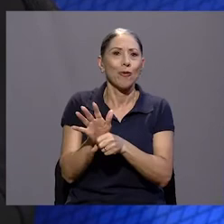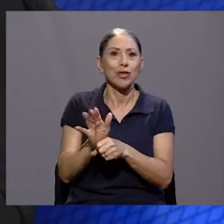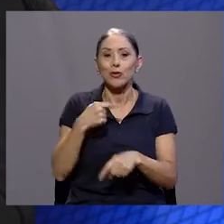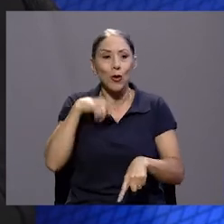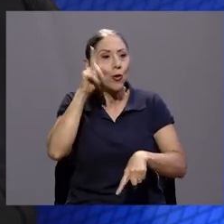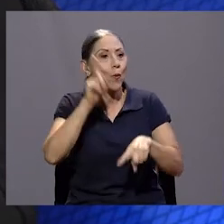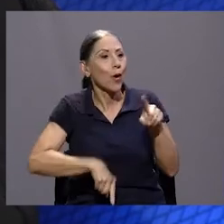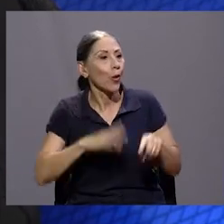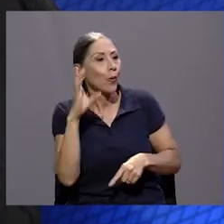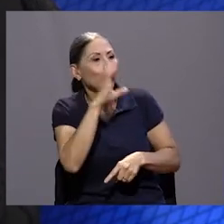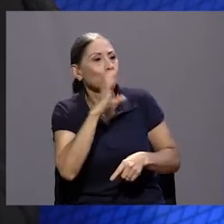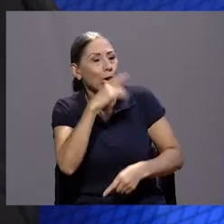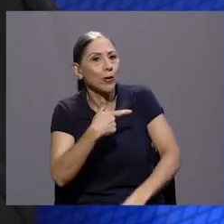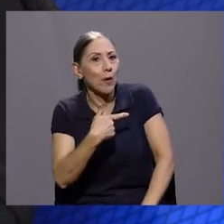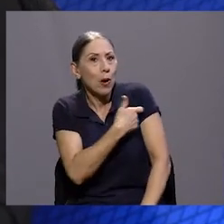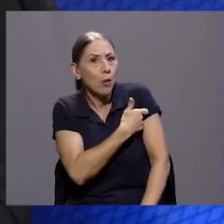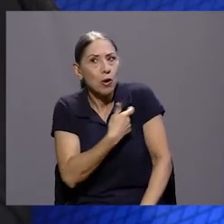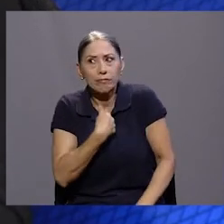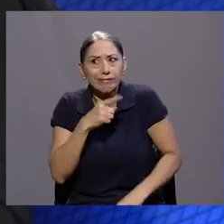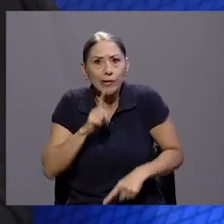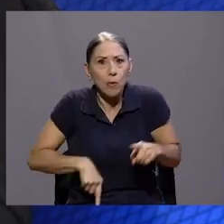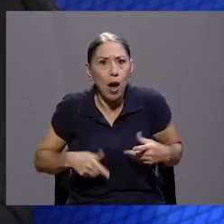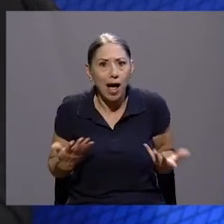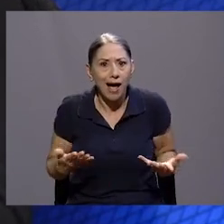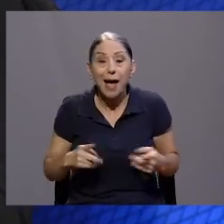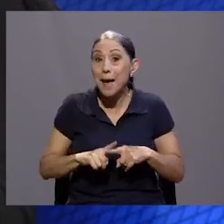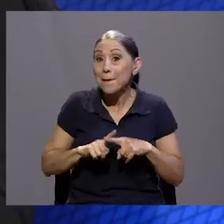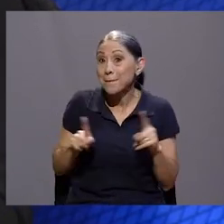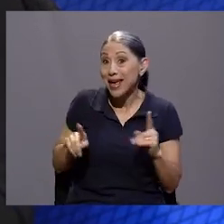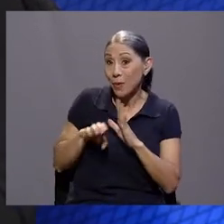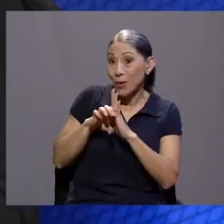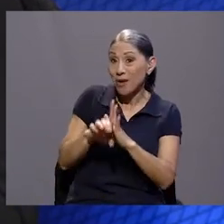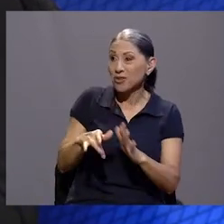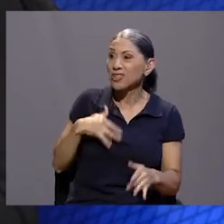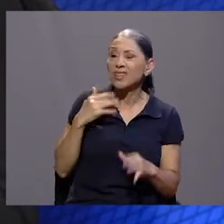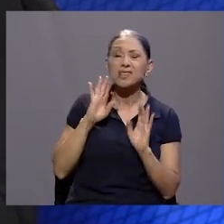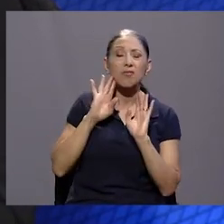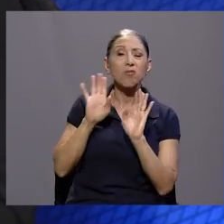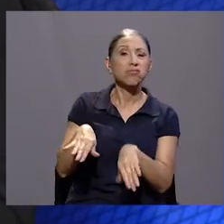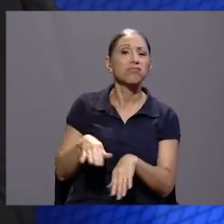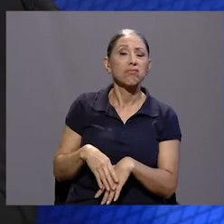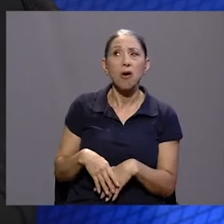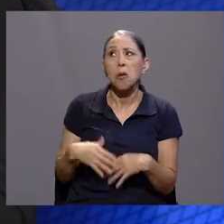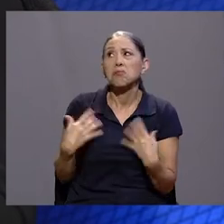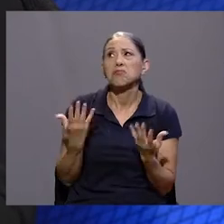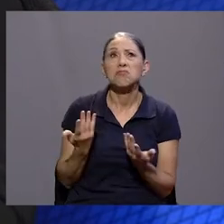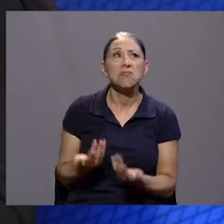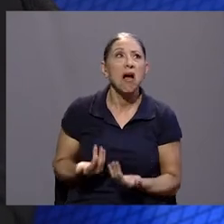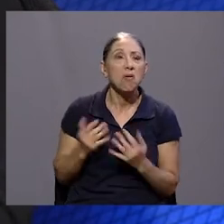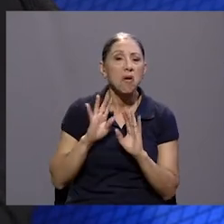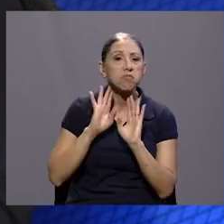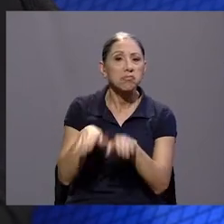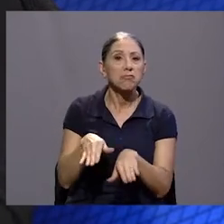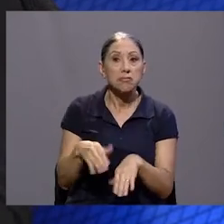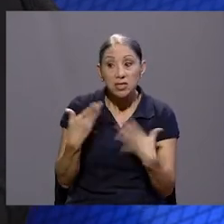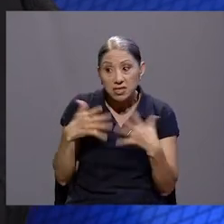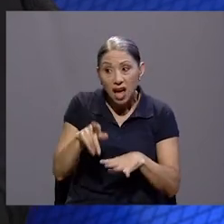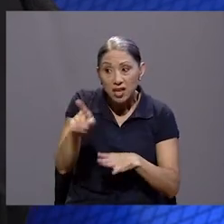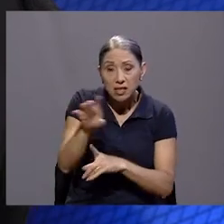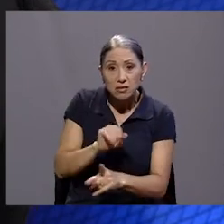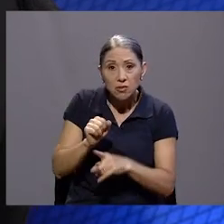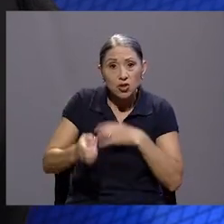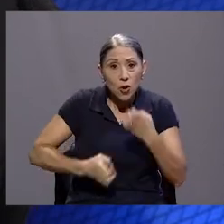no puedo buscar una vacuna yo mismo porque no tengo las herramientas pero en algo como este tema de languidez donde es un estado emocional que al